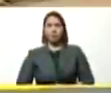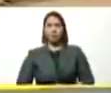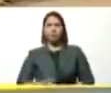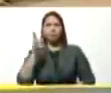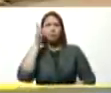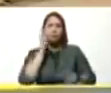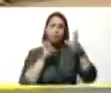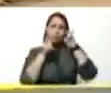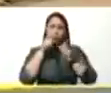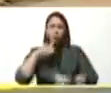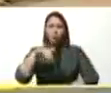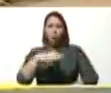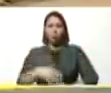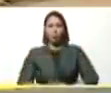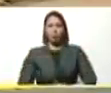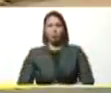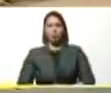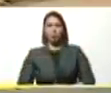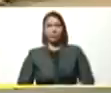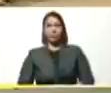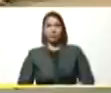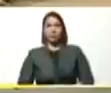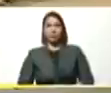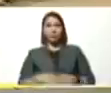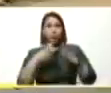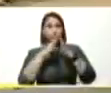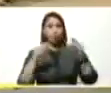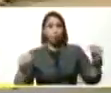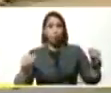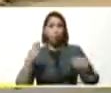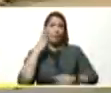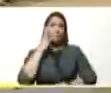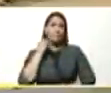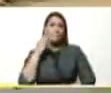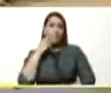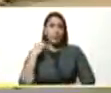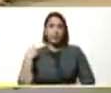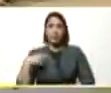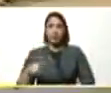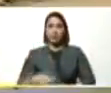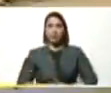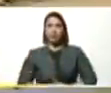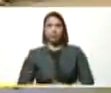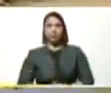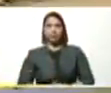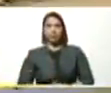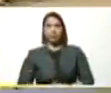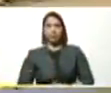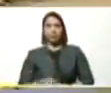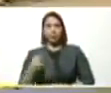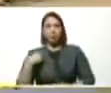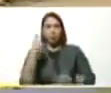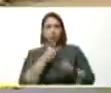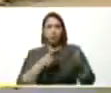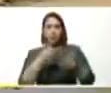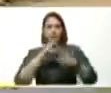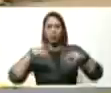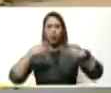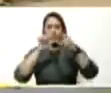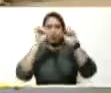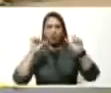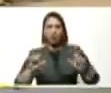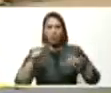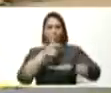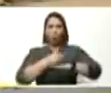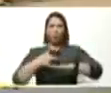escuchando al pueblo. Yo estoy, con toda la experiencia que tenemos, estoy diseñando un nuevo sistema de